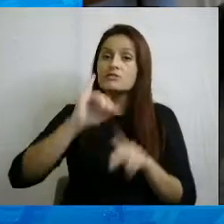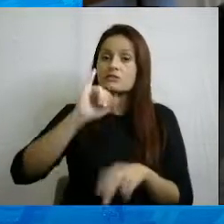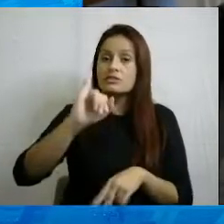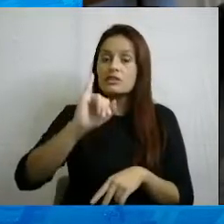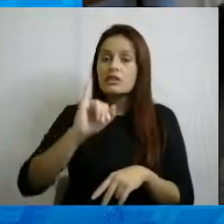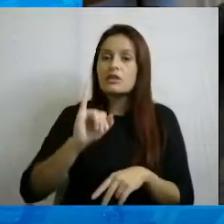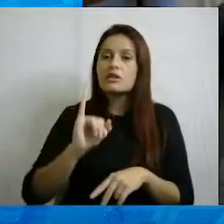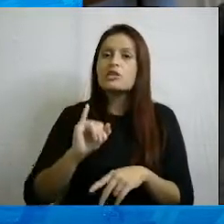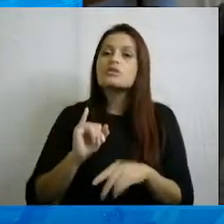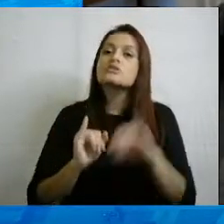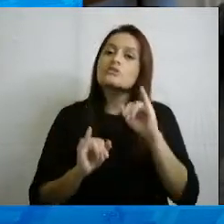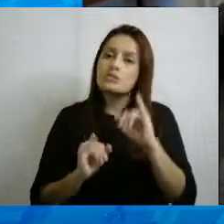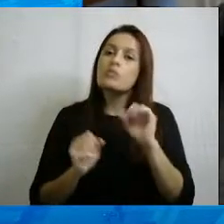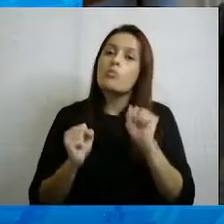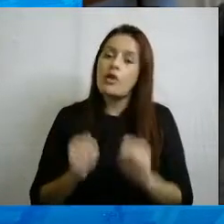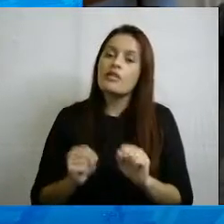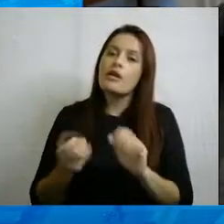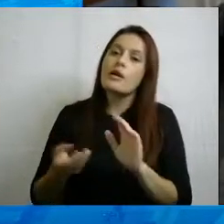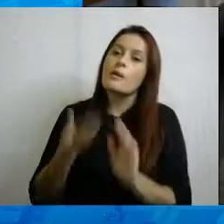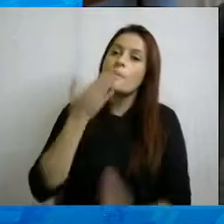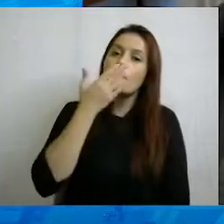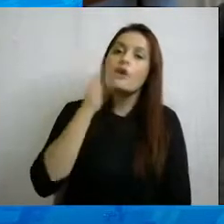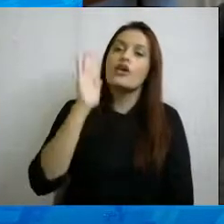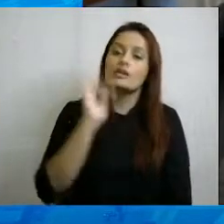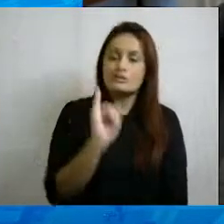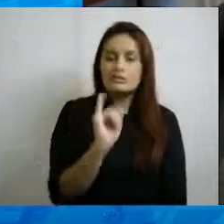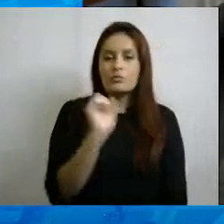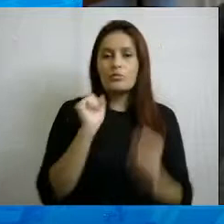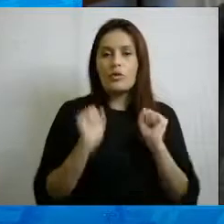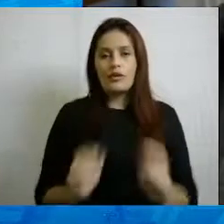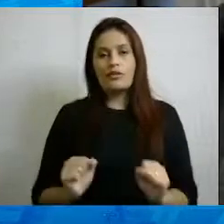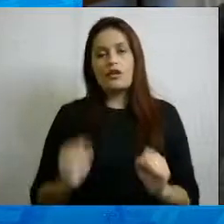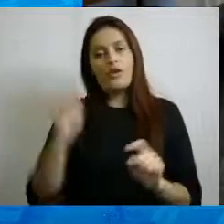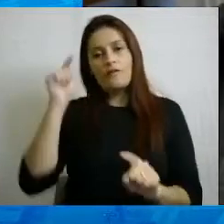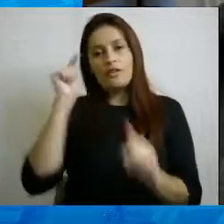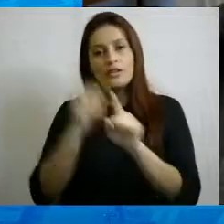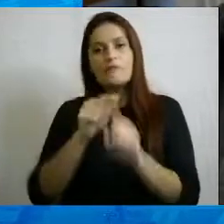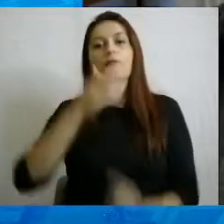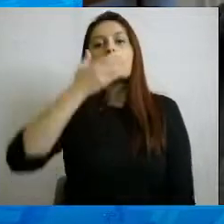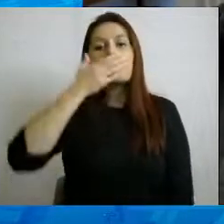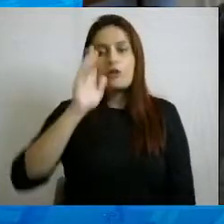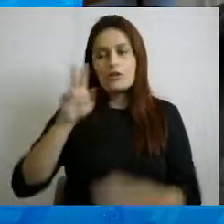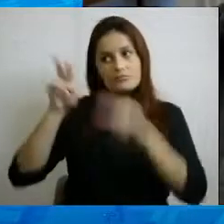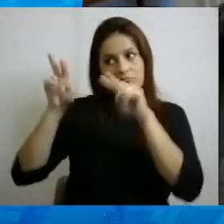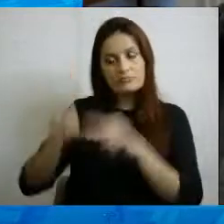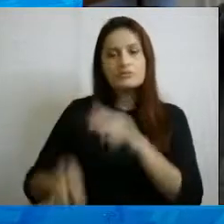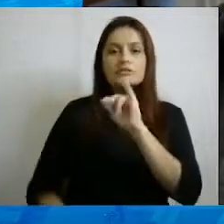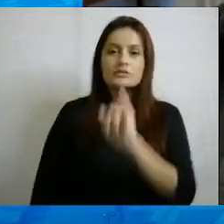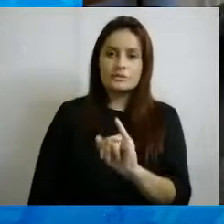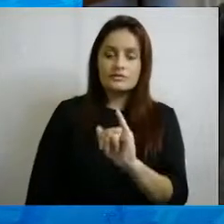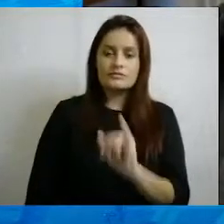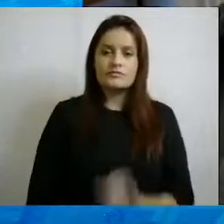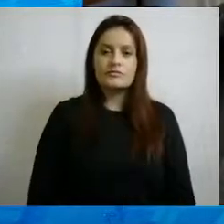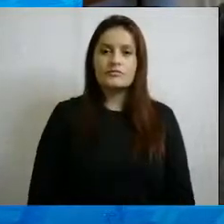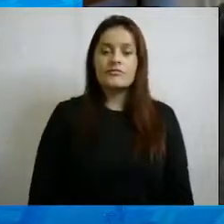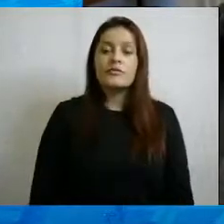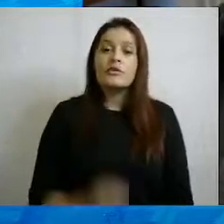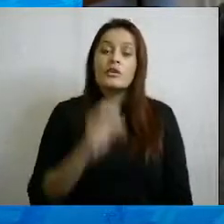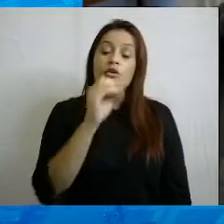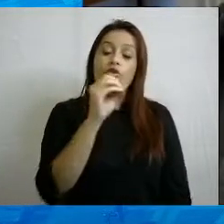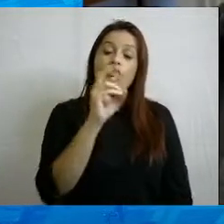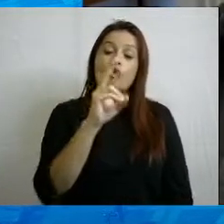ser perfectible sin duda, y es el objetivo también que nos hemos propuesto, de mejorar la fiscalización. Pero en cuanto a la ordenanza y